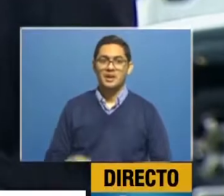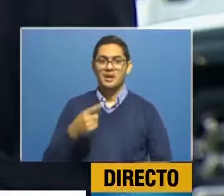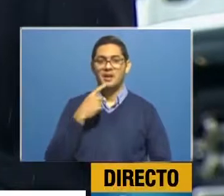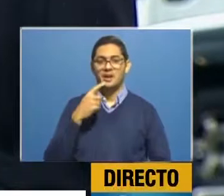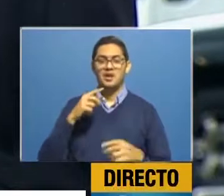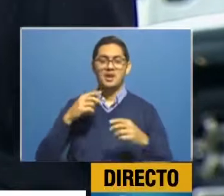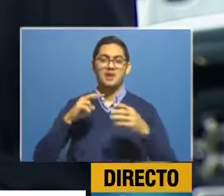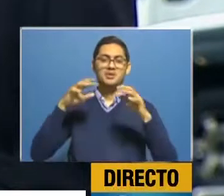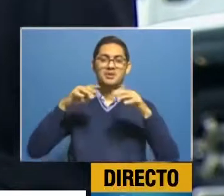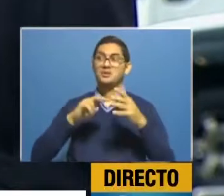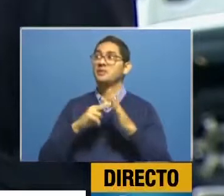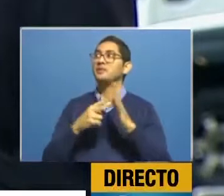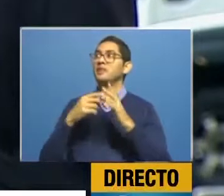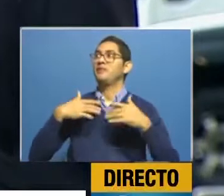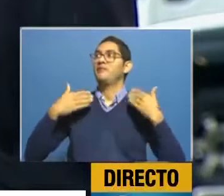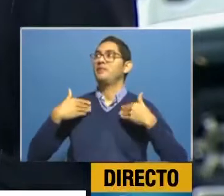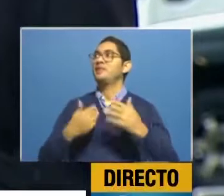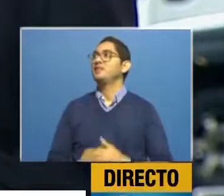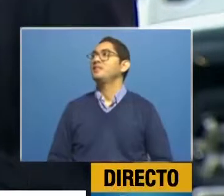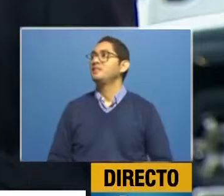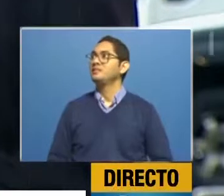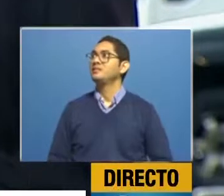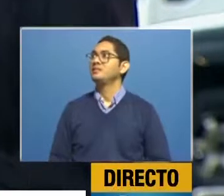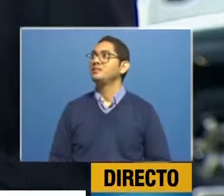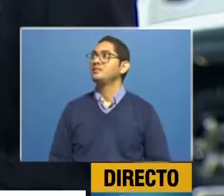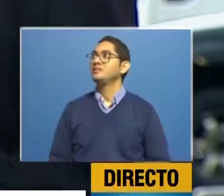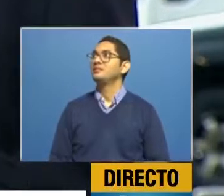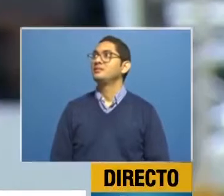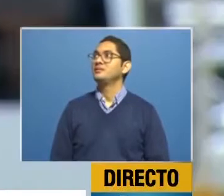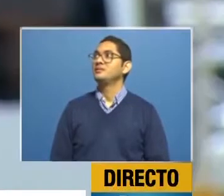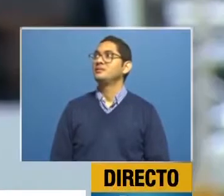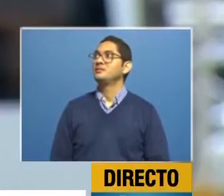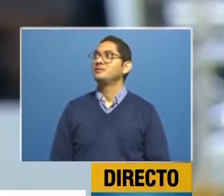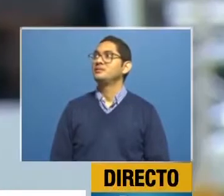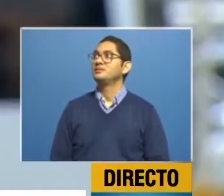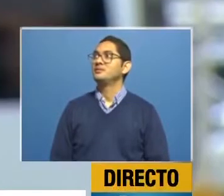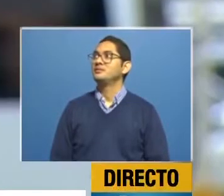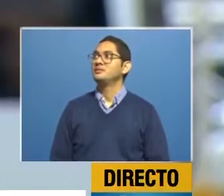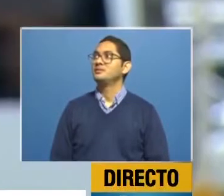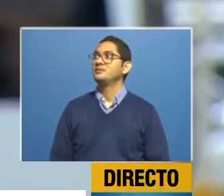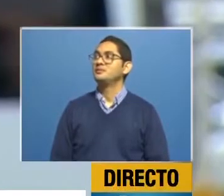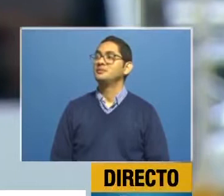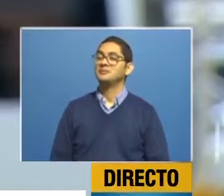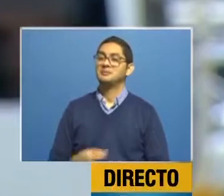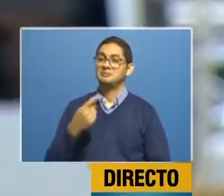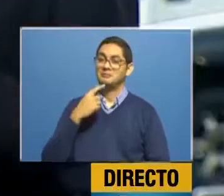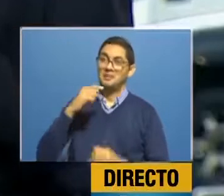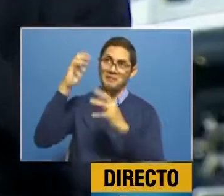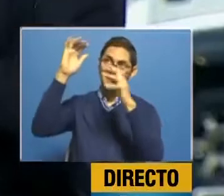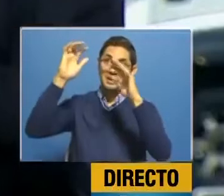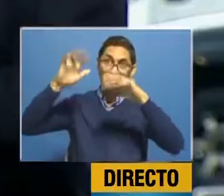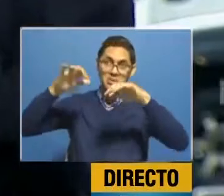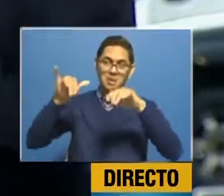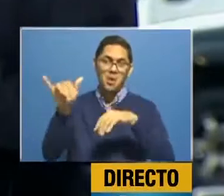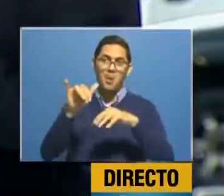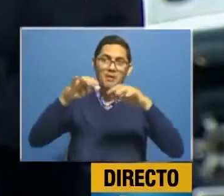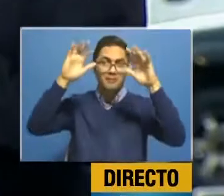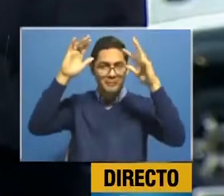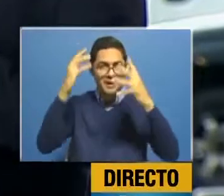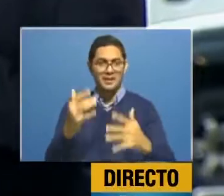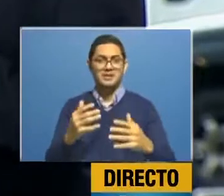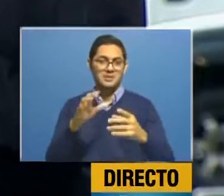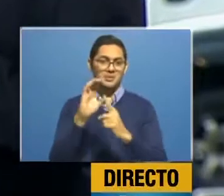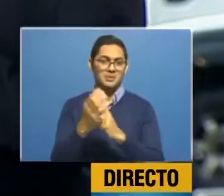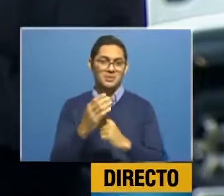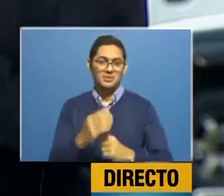¿Qué significa la lluvia? Significa felicidad, buen trabajo. La cultura, se está bendiciendo la cultura. Gracias, que sí, y